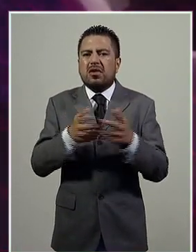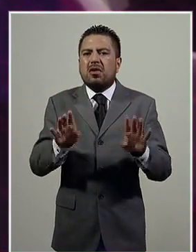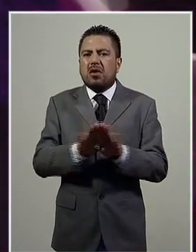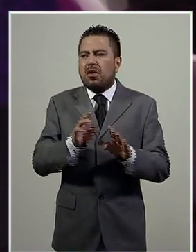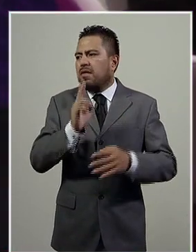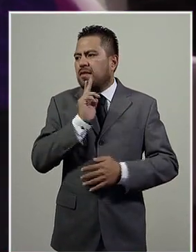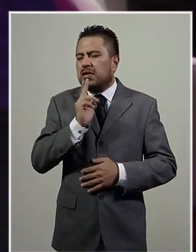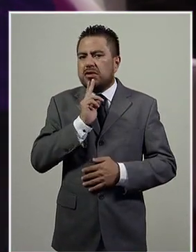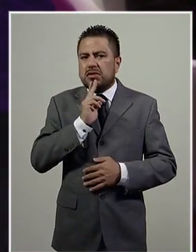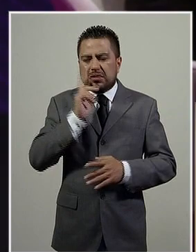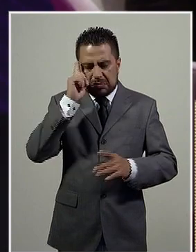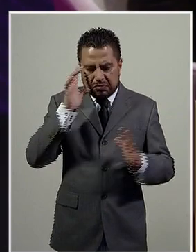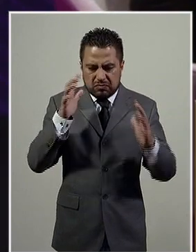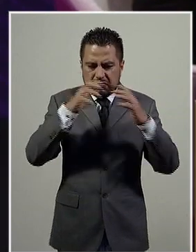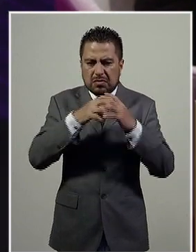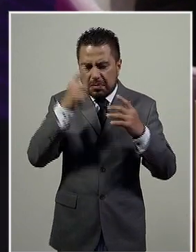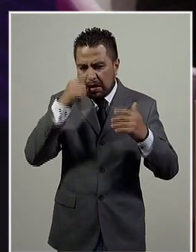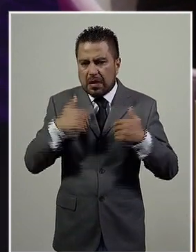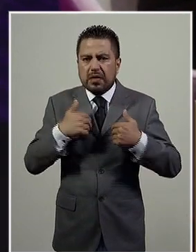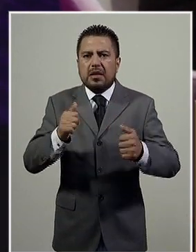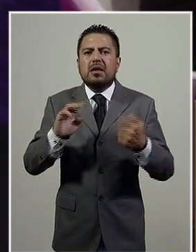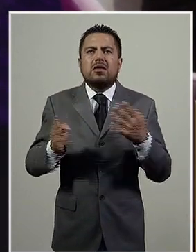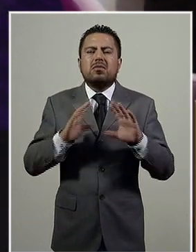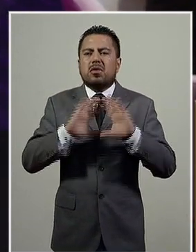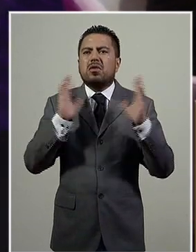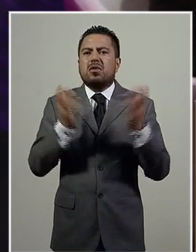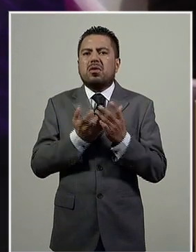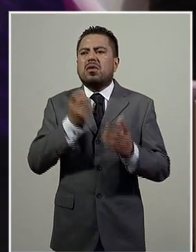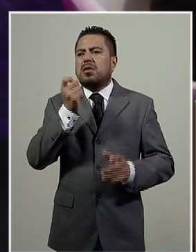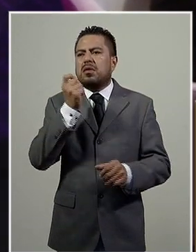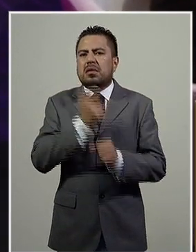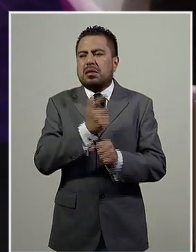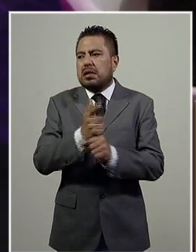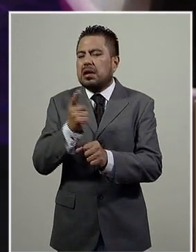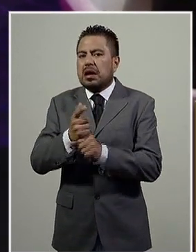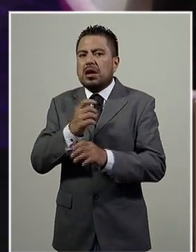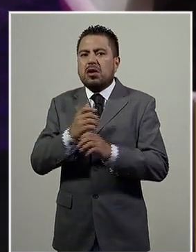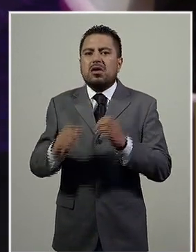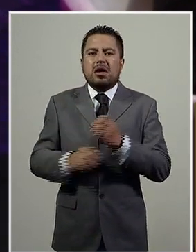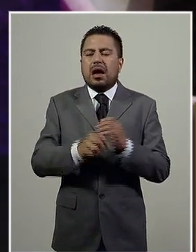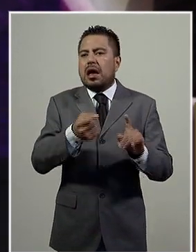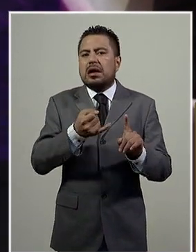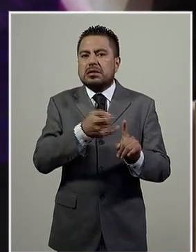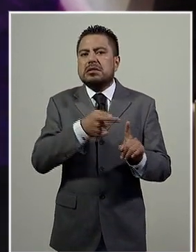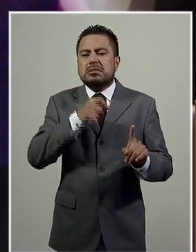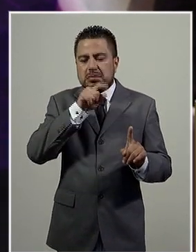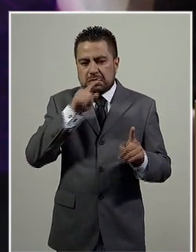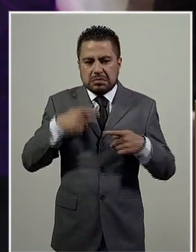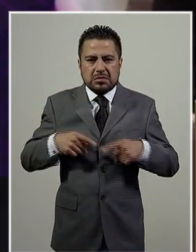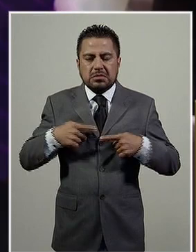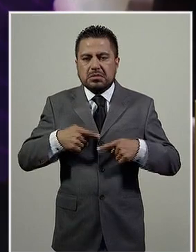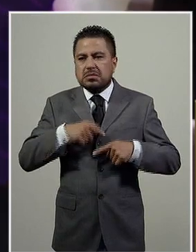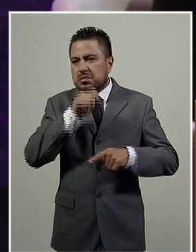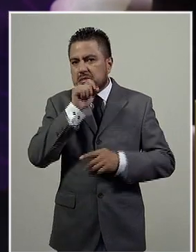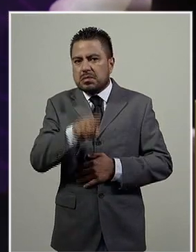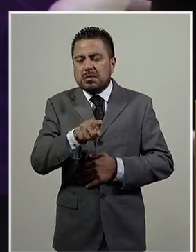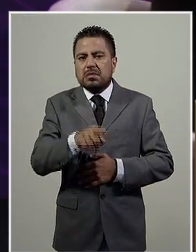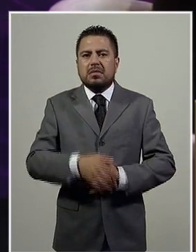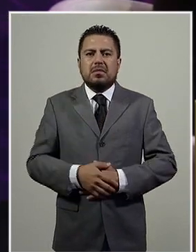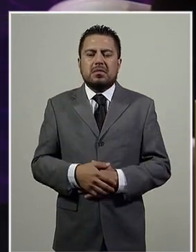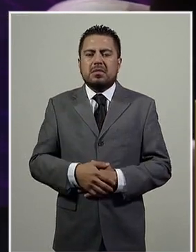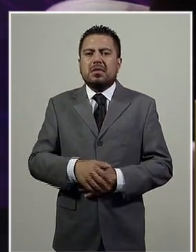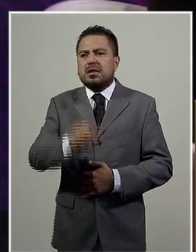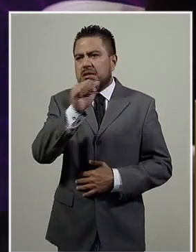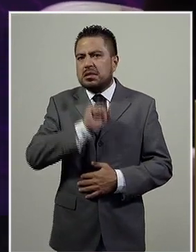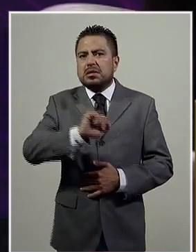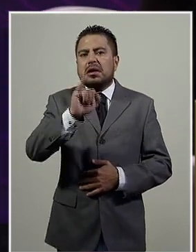cómo funciona nuestro cerebro para entender el mundo, es categorizar las cosas, y así categorizamos también a las personas. Entonces, pues